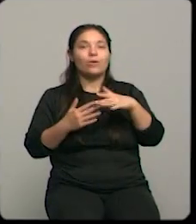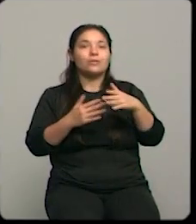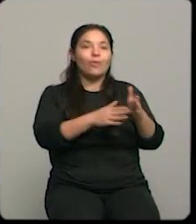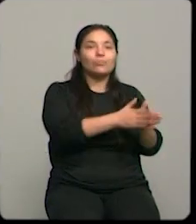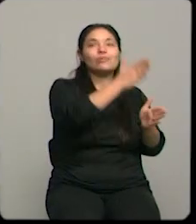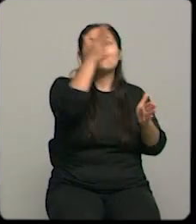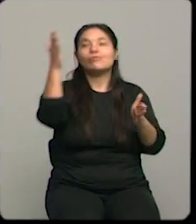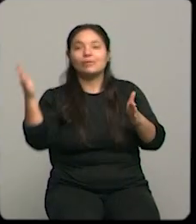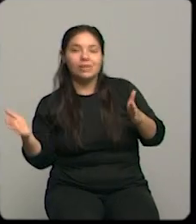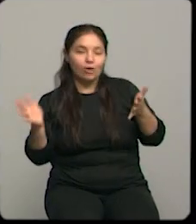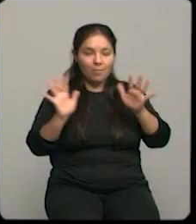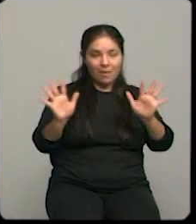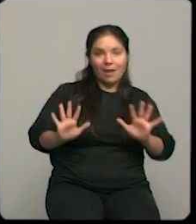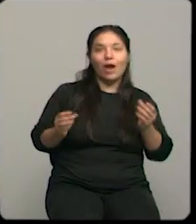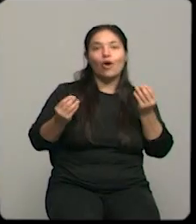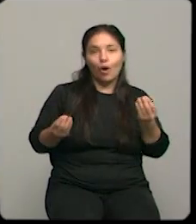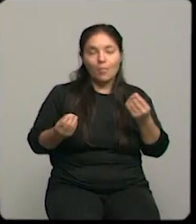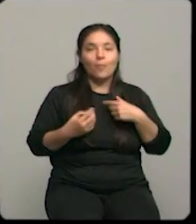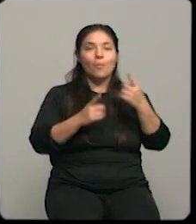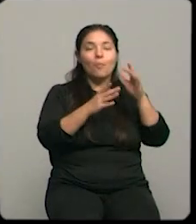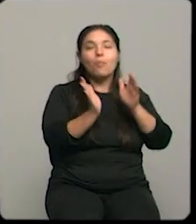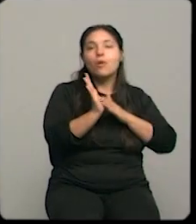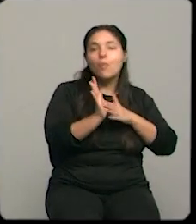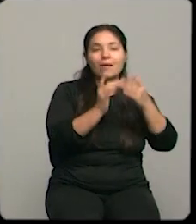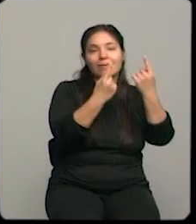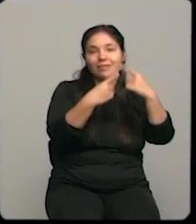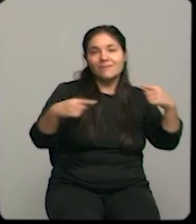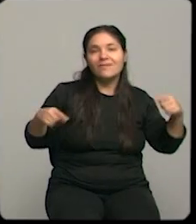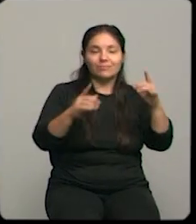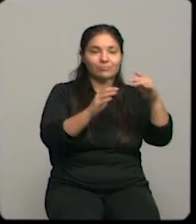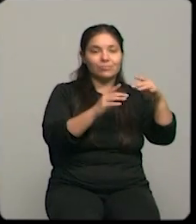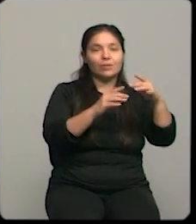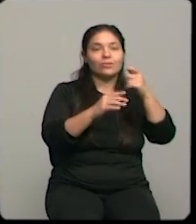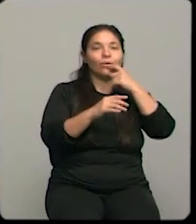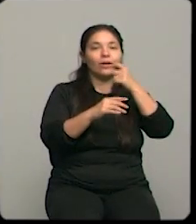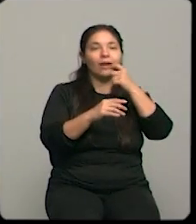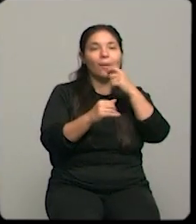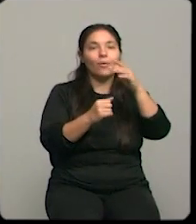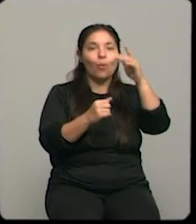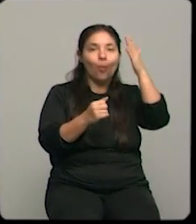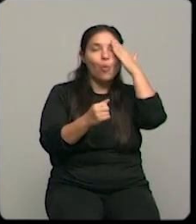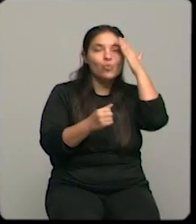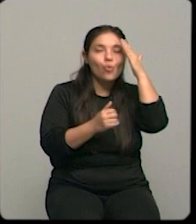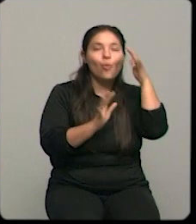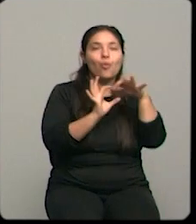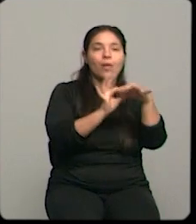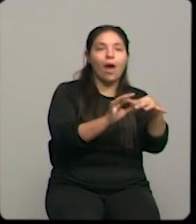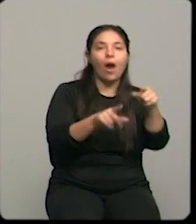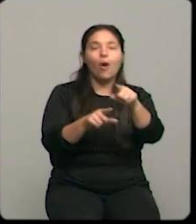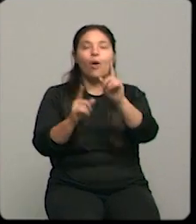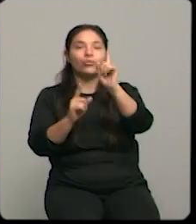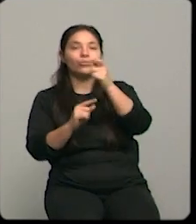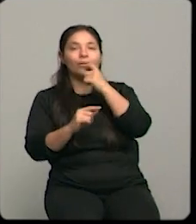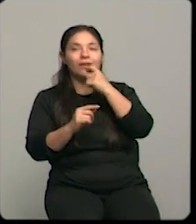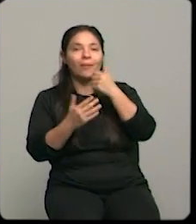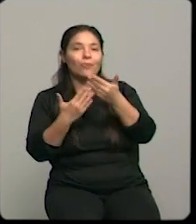se hace ese equilibrio entre las distintas propuestas, estilos, lo clásico, lo popular, aquello que tal